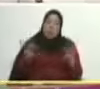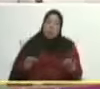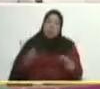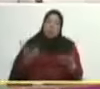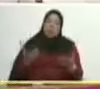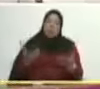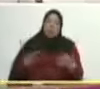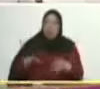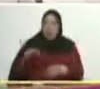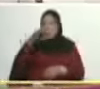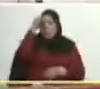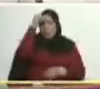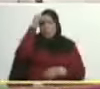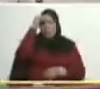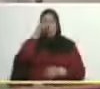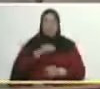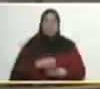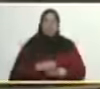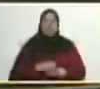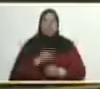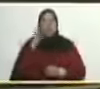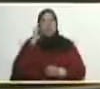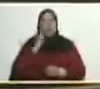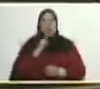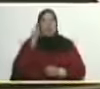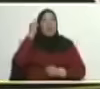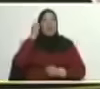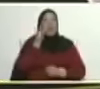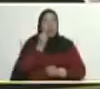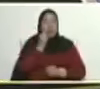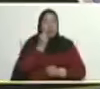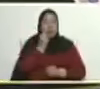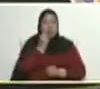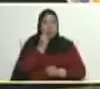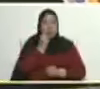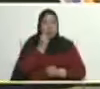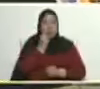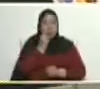Lo aprendimos de Bolívar, de Sucre.